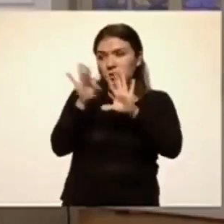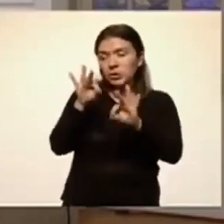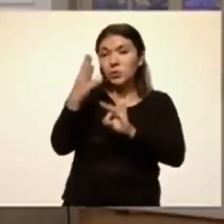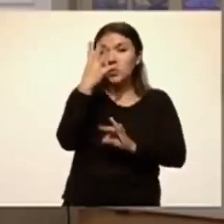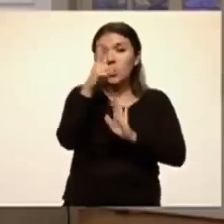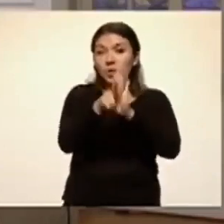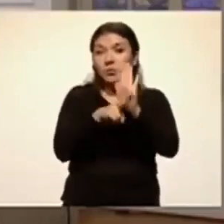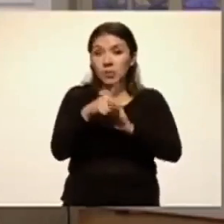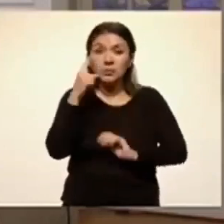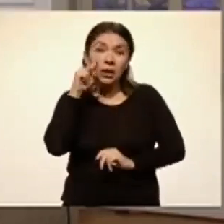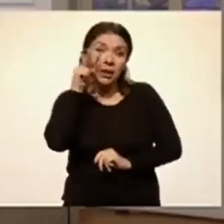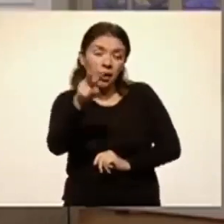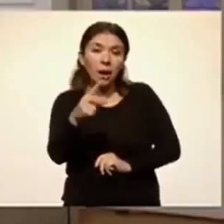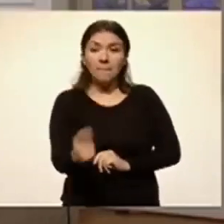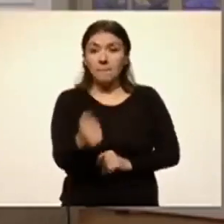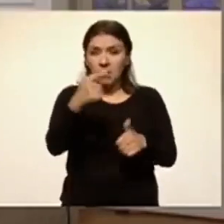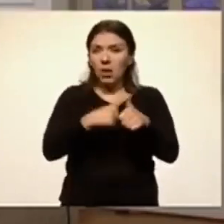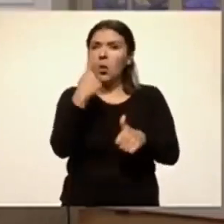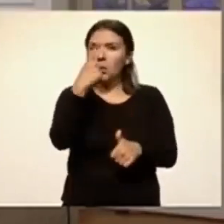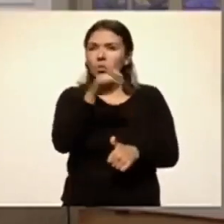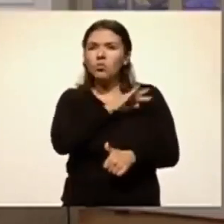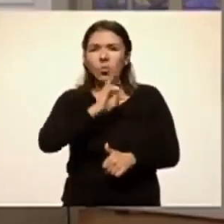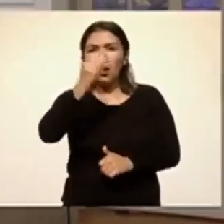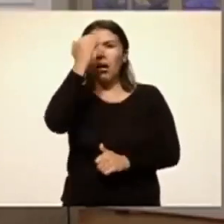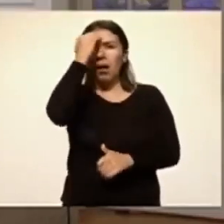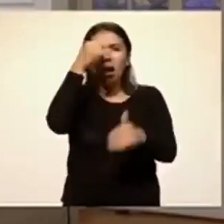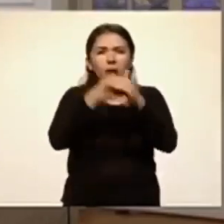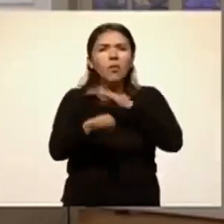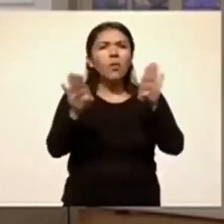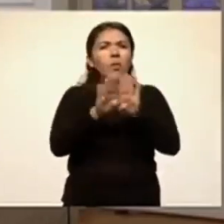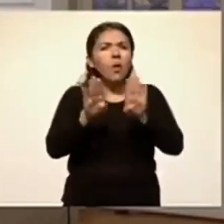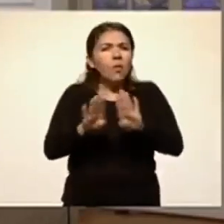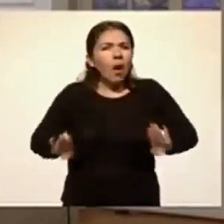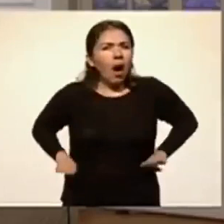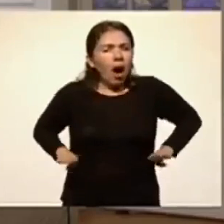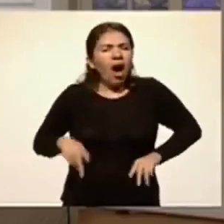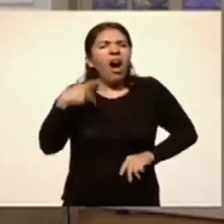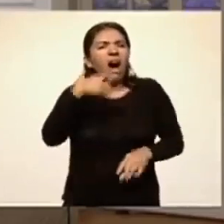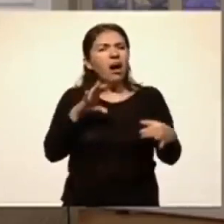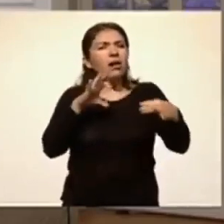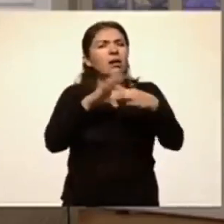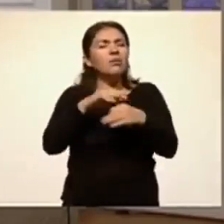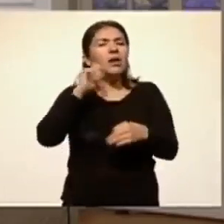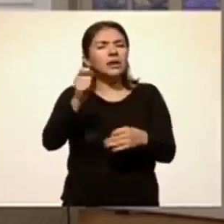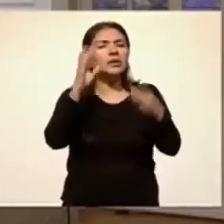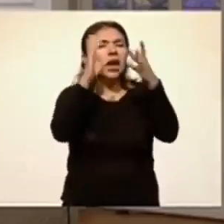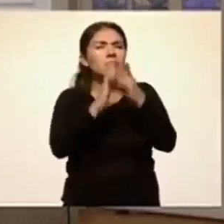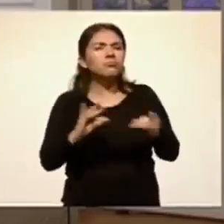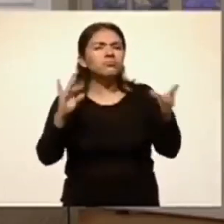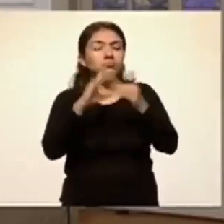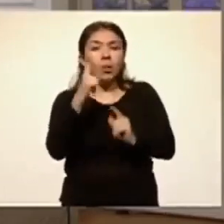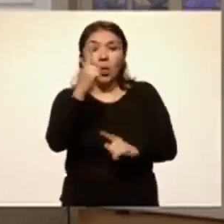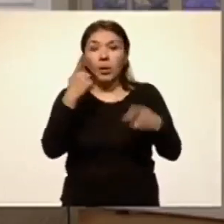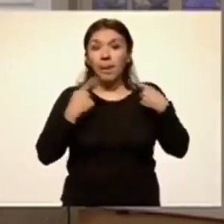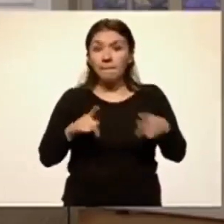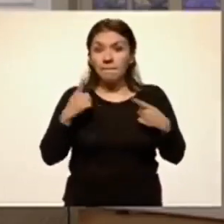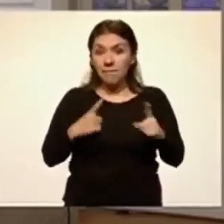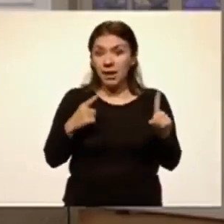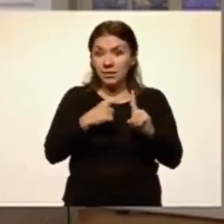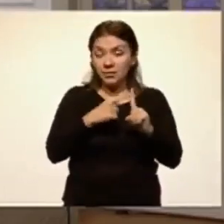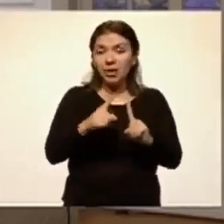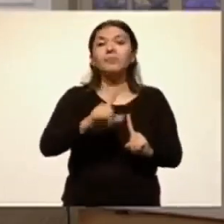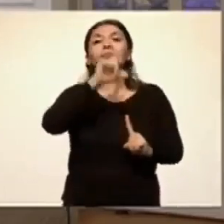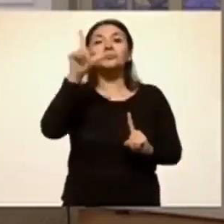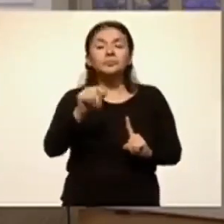ti. Primero, verás uno que te permitirá conocer algunos aspectos vinculados con la descripción de un personaje.